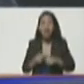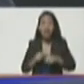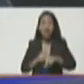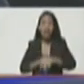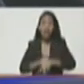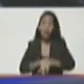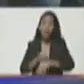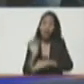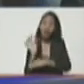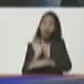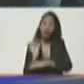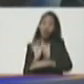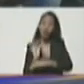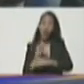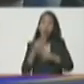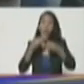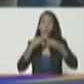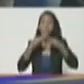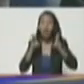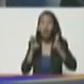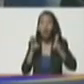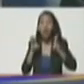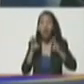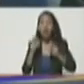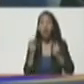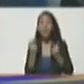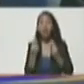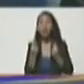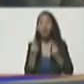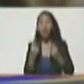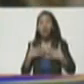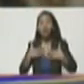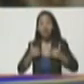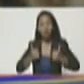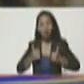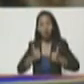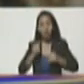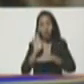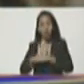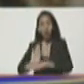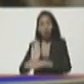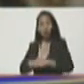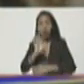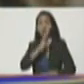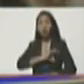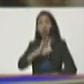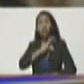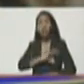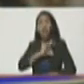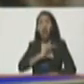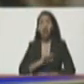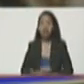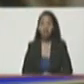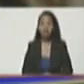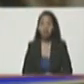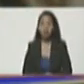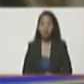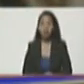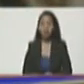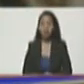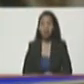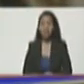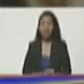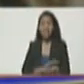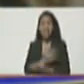la función pública y los presupuestos de salud y de protección social? La